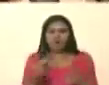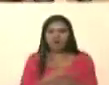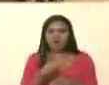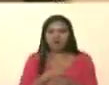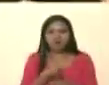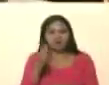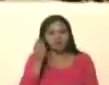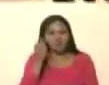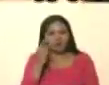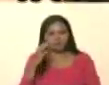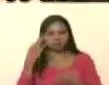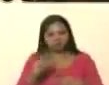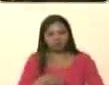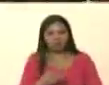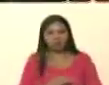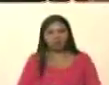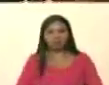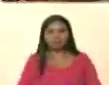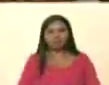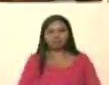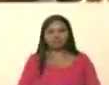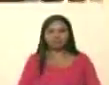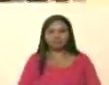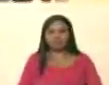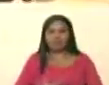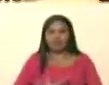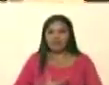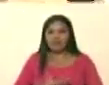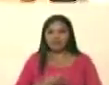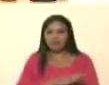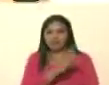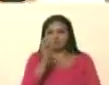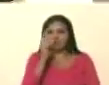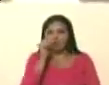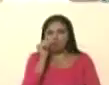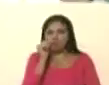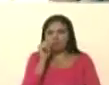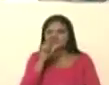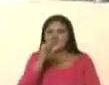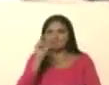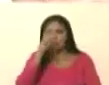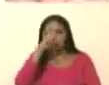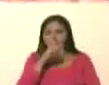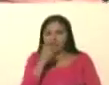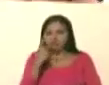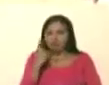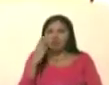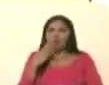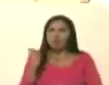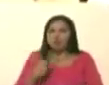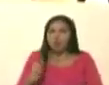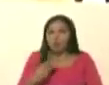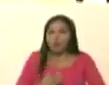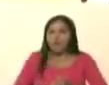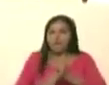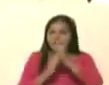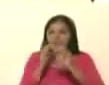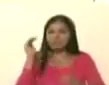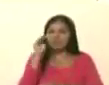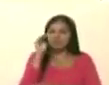honesta alcalde de barquisimeto un muchacho de 30 años líder de